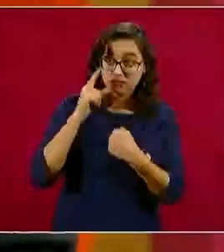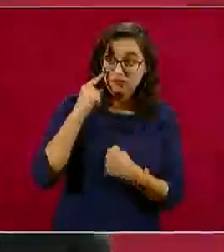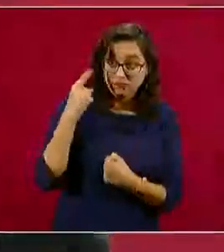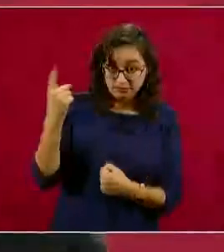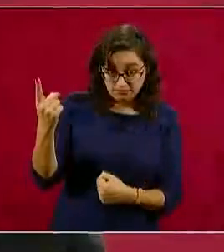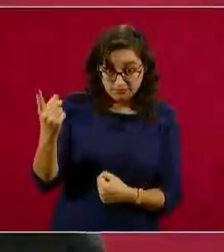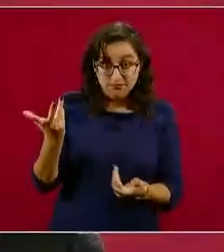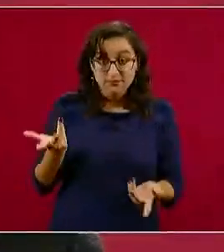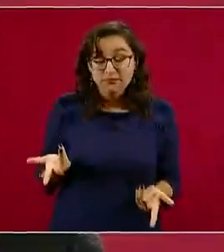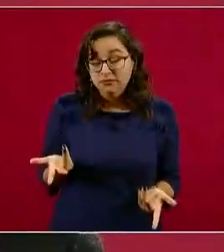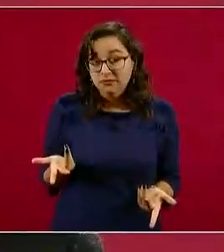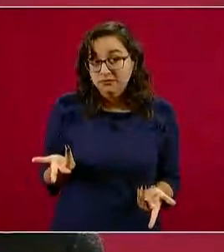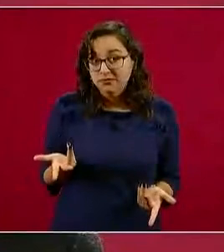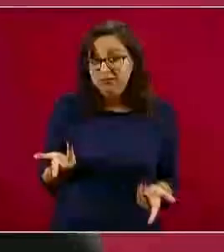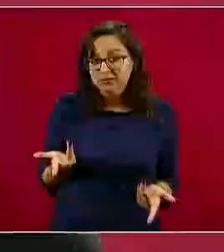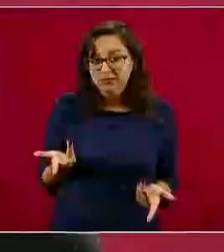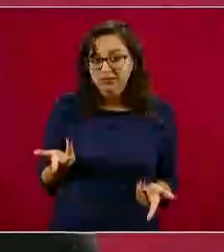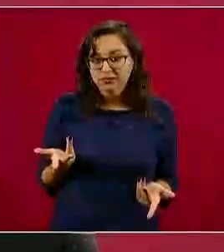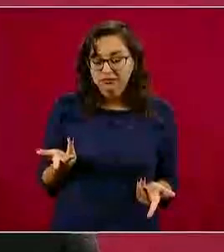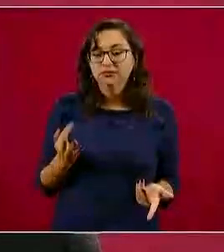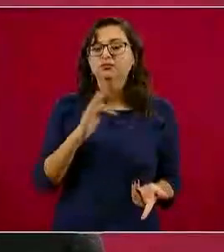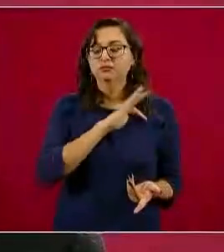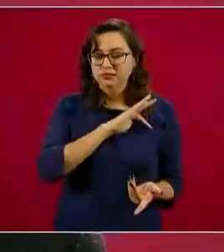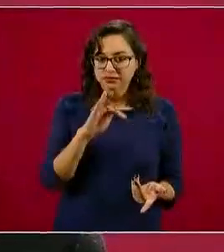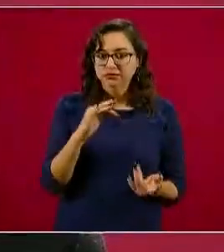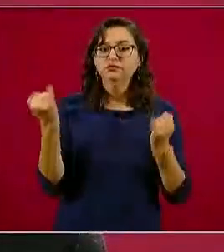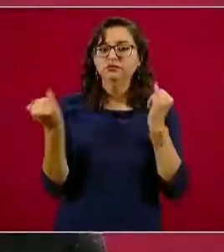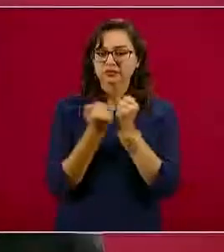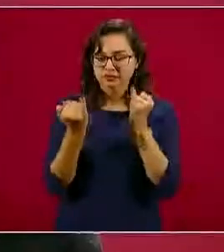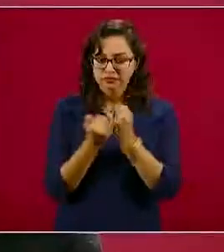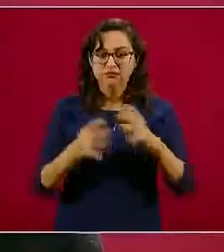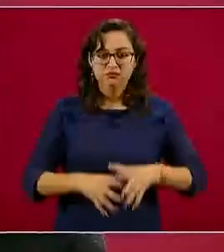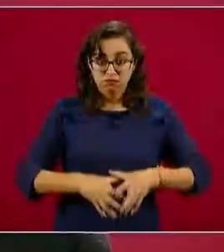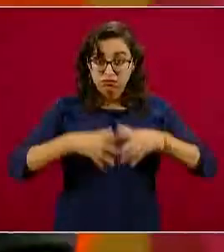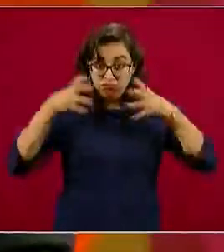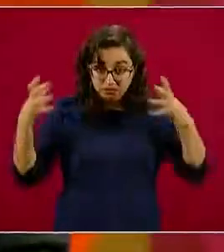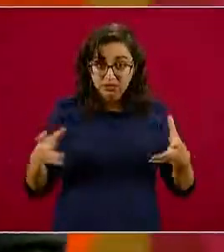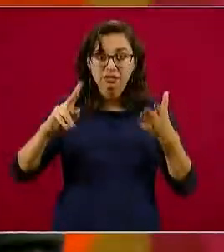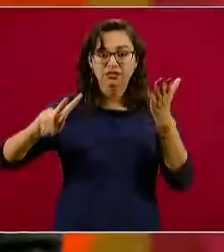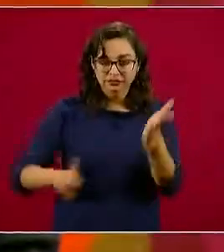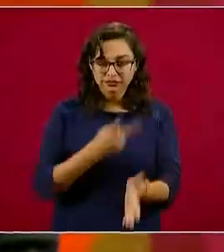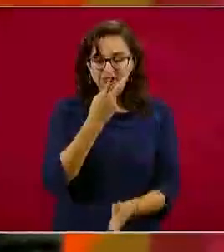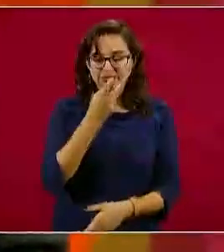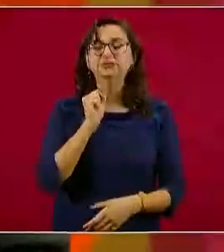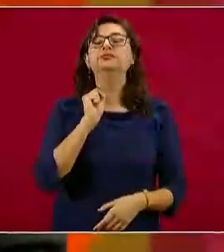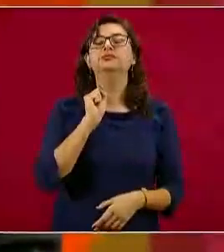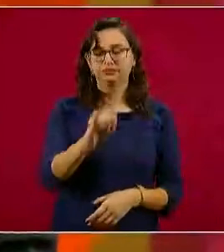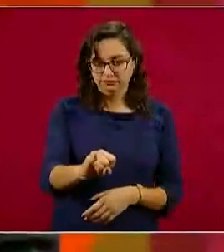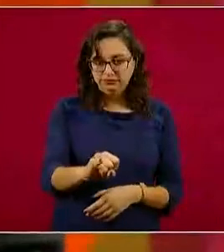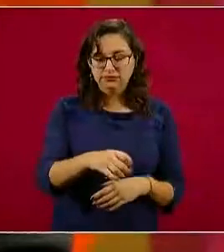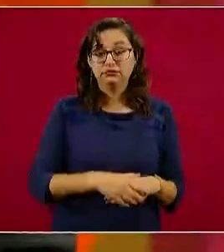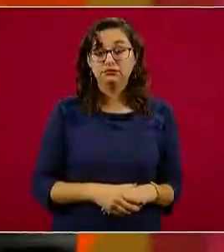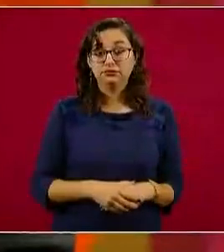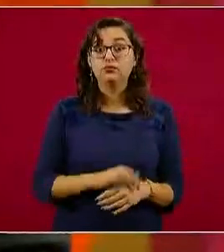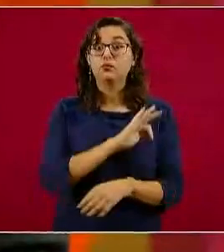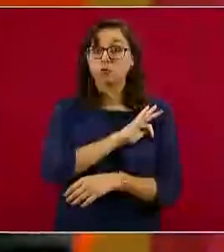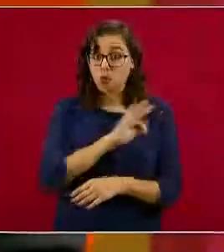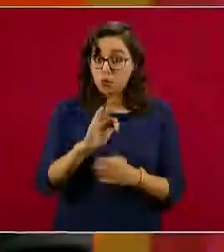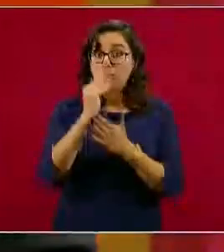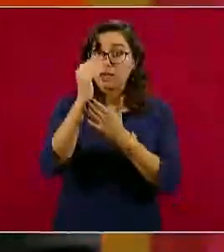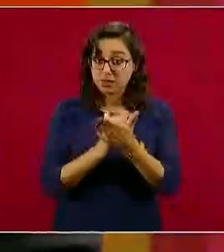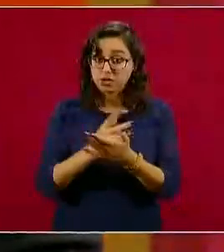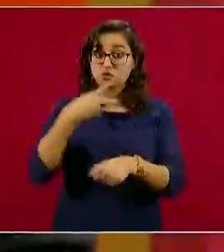particularmente en los países de Europa Occidental. ¿Podríamos tener la misma situación? Sí. ¿Lo podemos atenuar o reducir el riesgo o